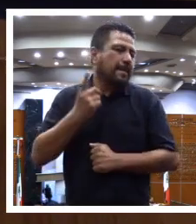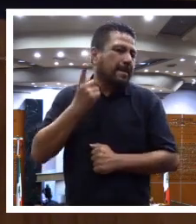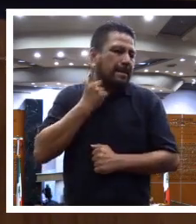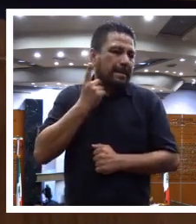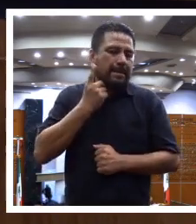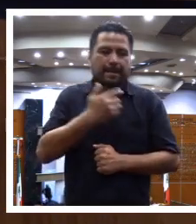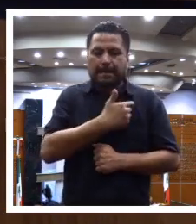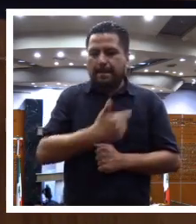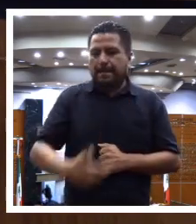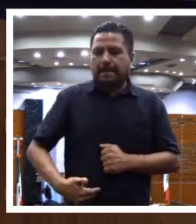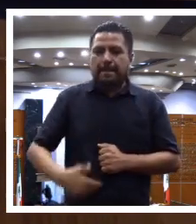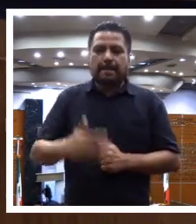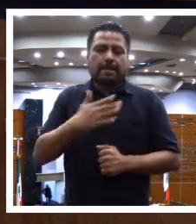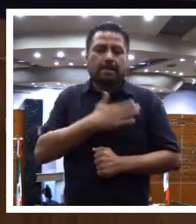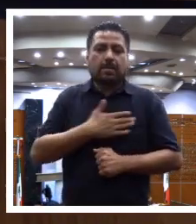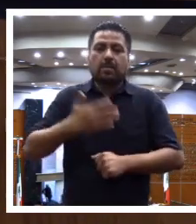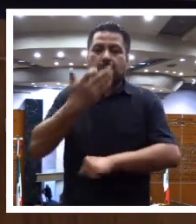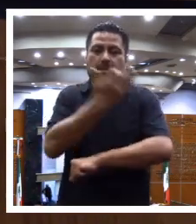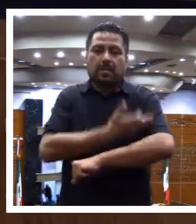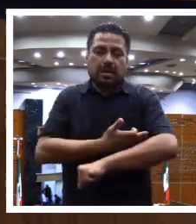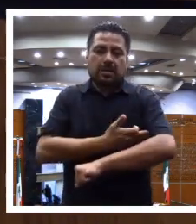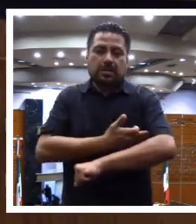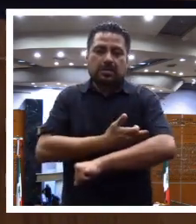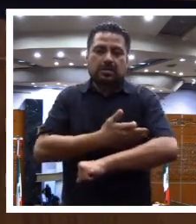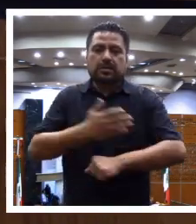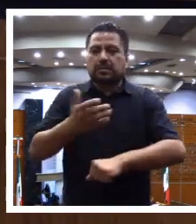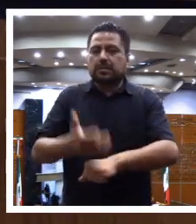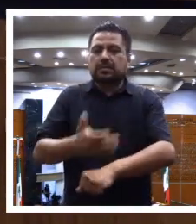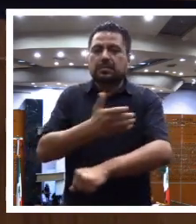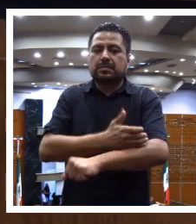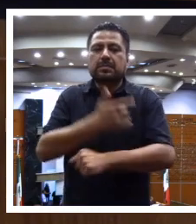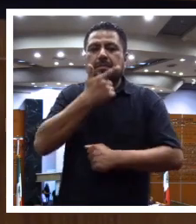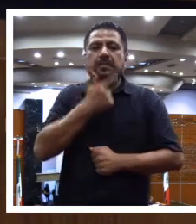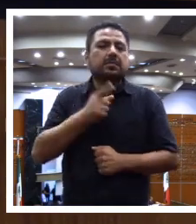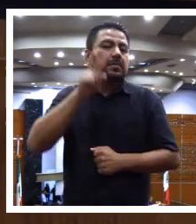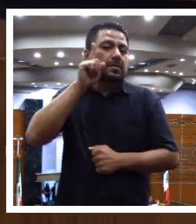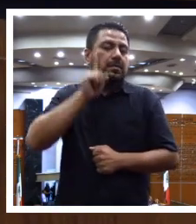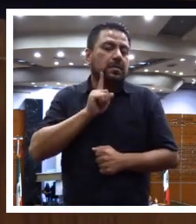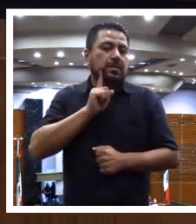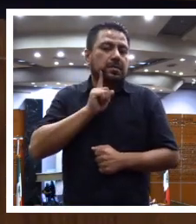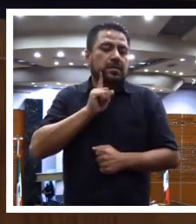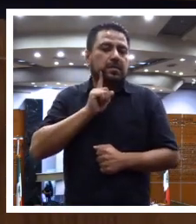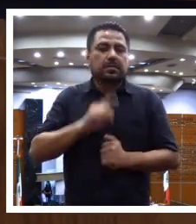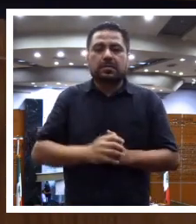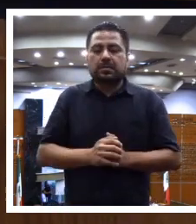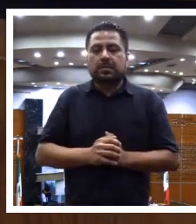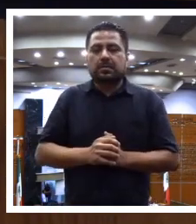Diputada Presidenta, muy buenas tardes, compañeras y compañeros